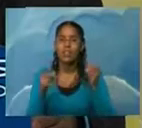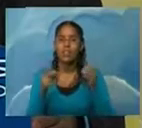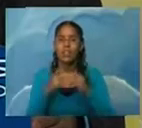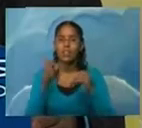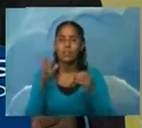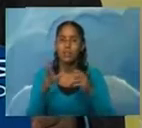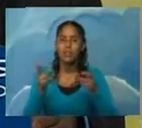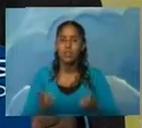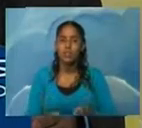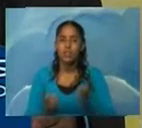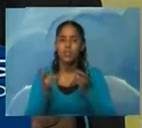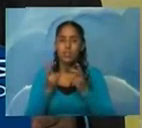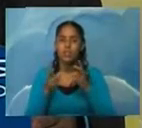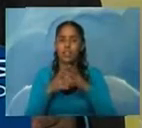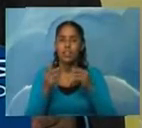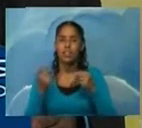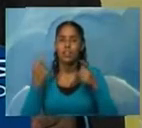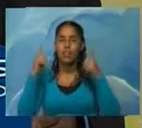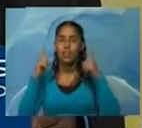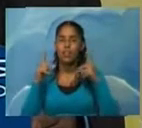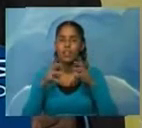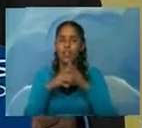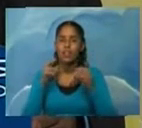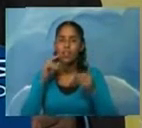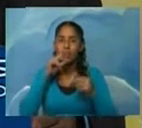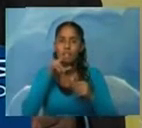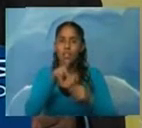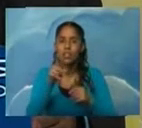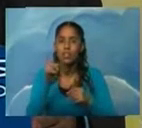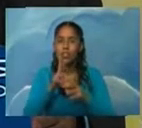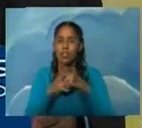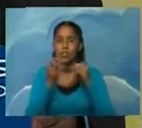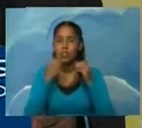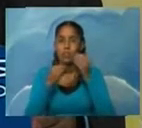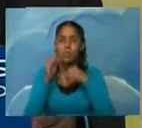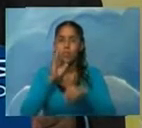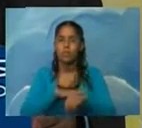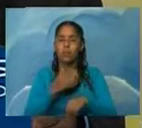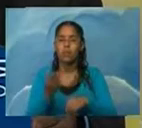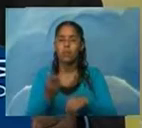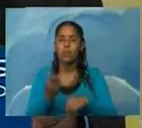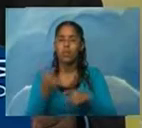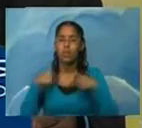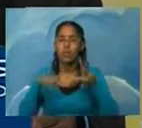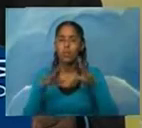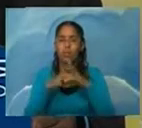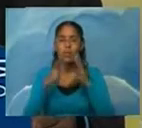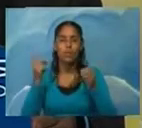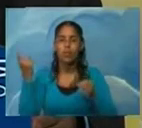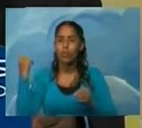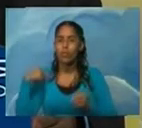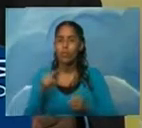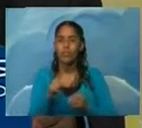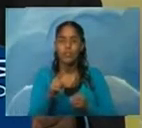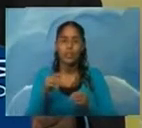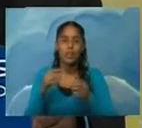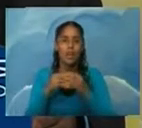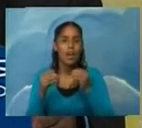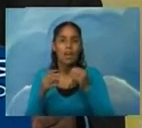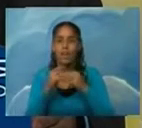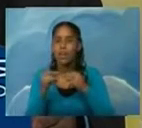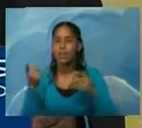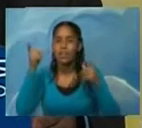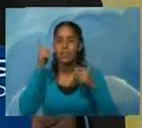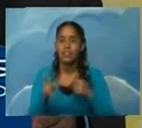hendida, camello, liebre y conejo. Porque rumian, mas no tienen pezuña hendida,